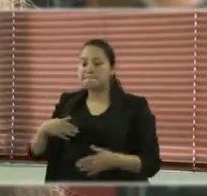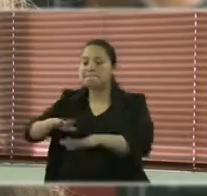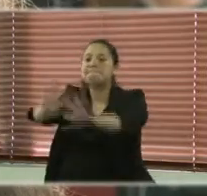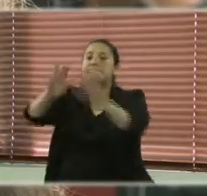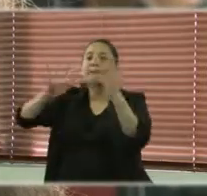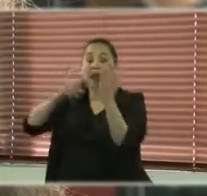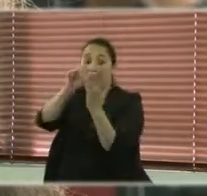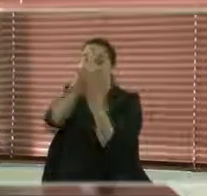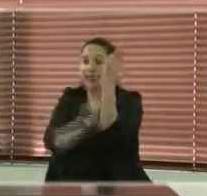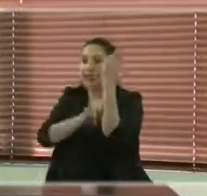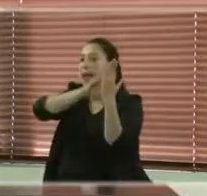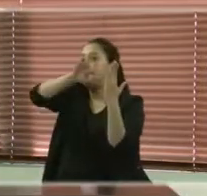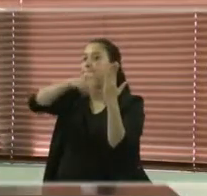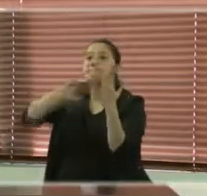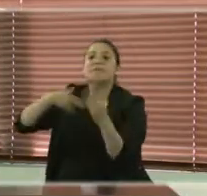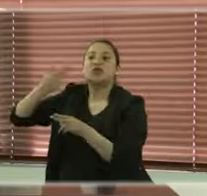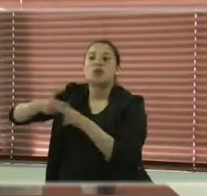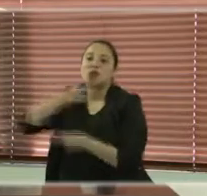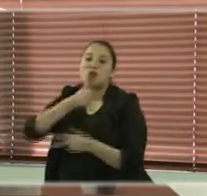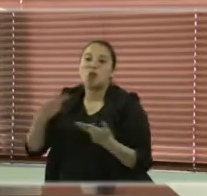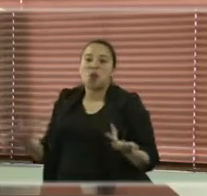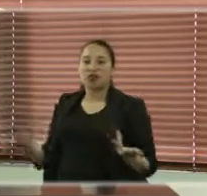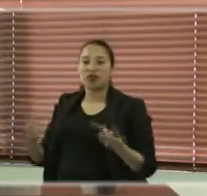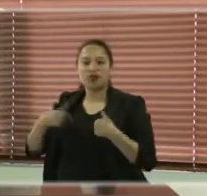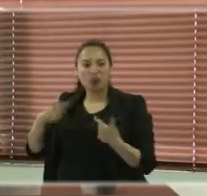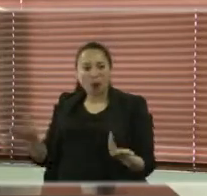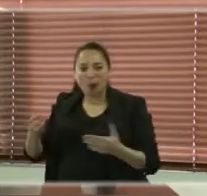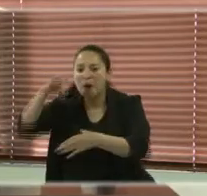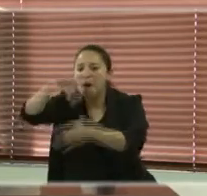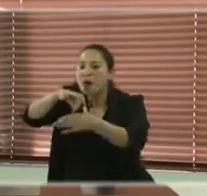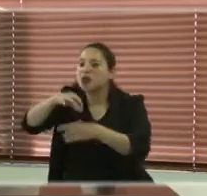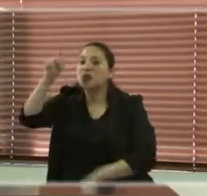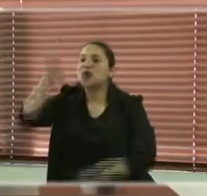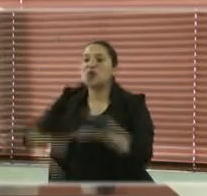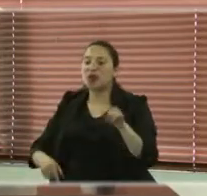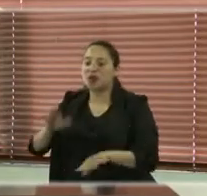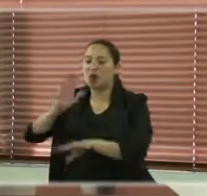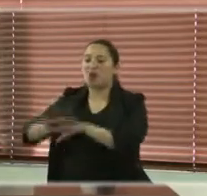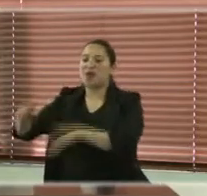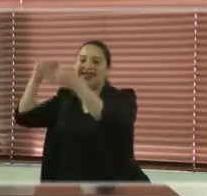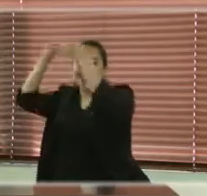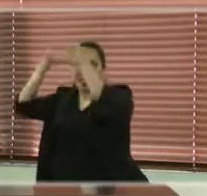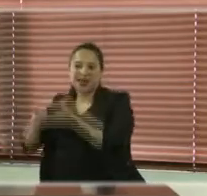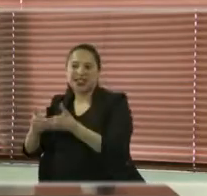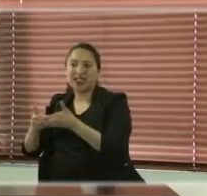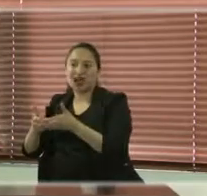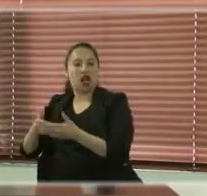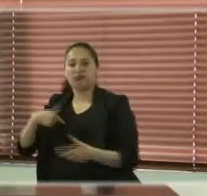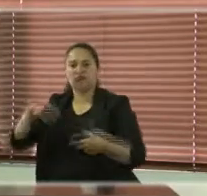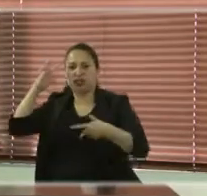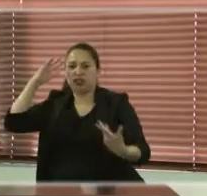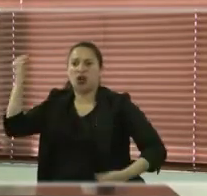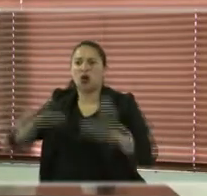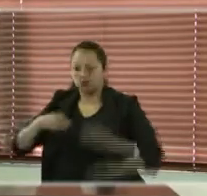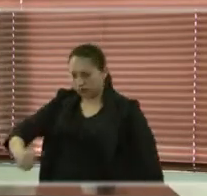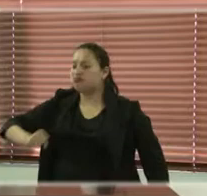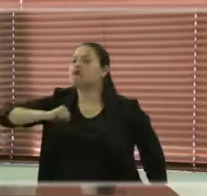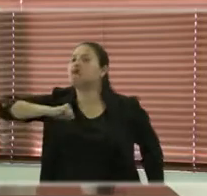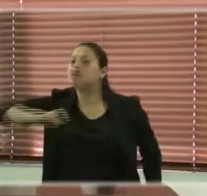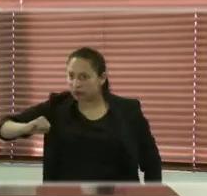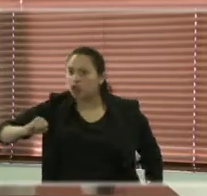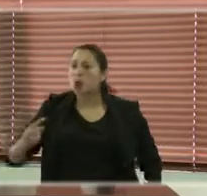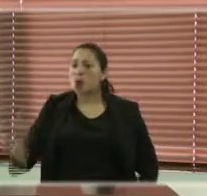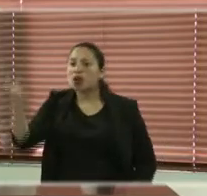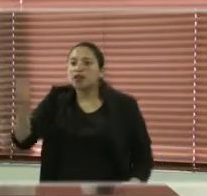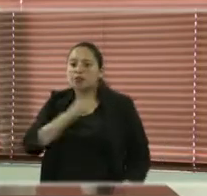por el por su derecho al voto Es bien interesante pero sí Los invito a que a que conozcan esos esa